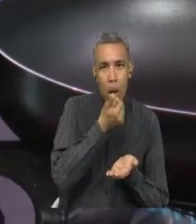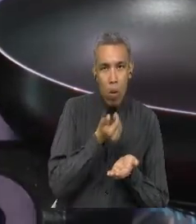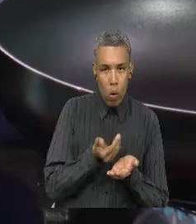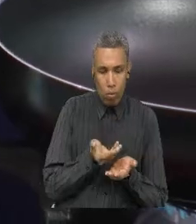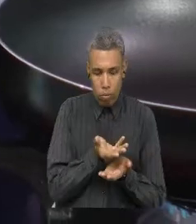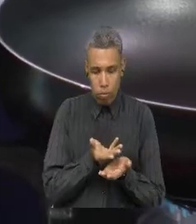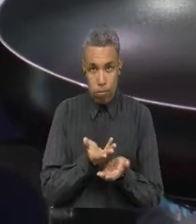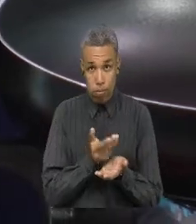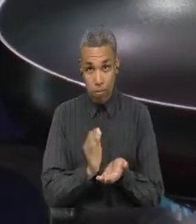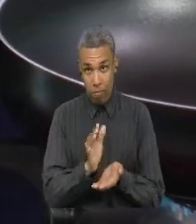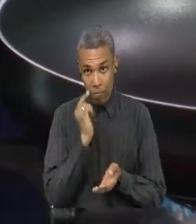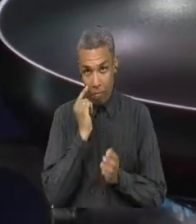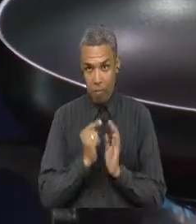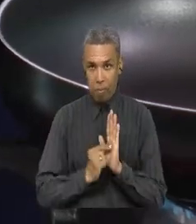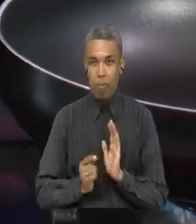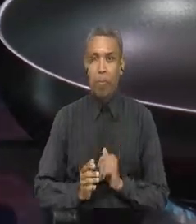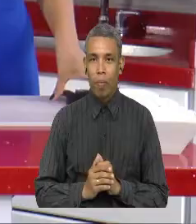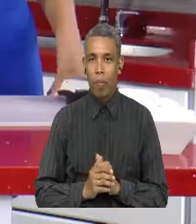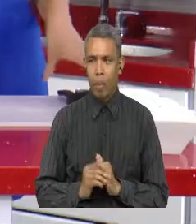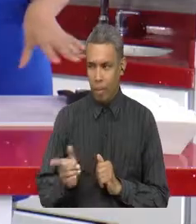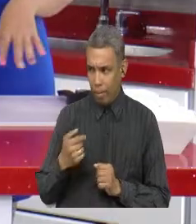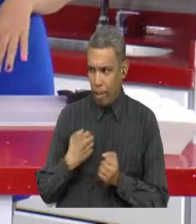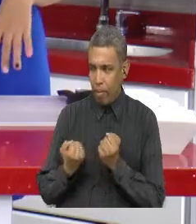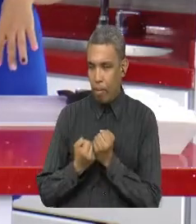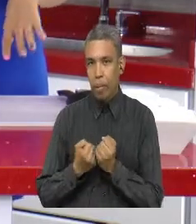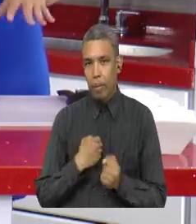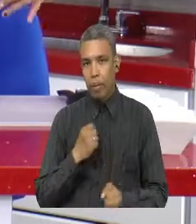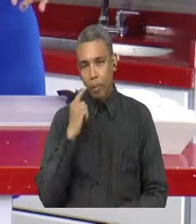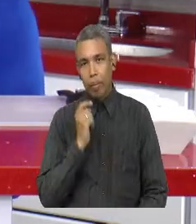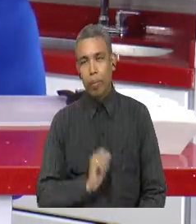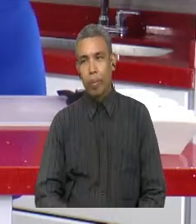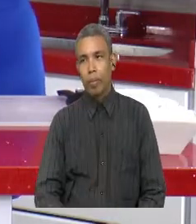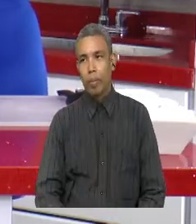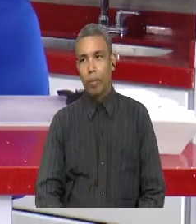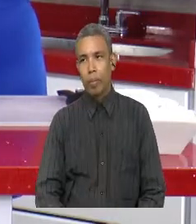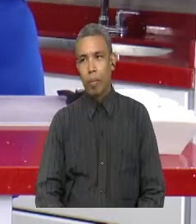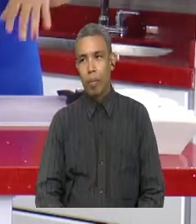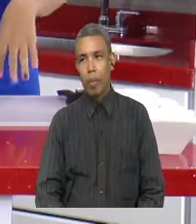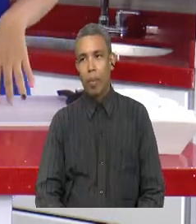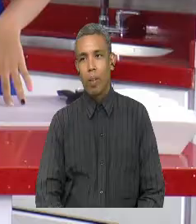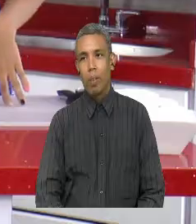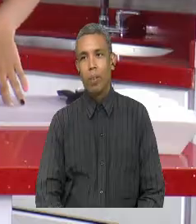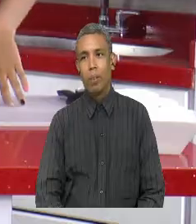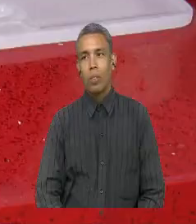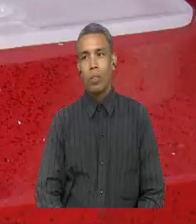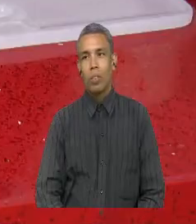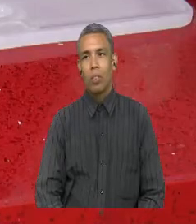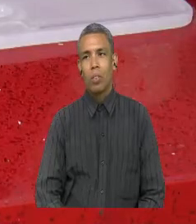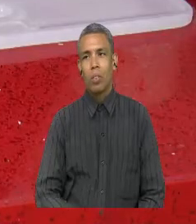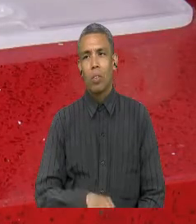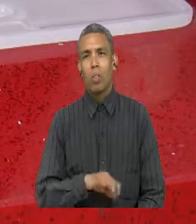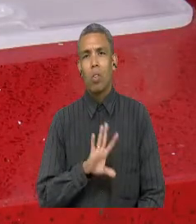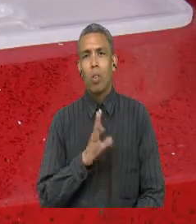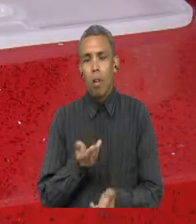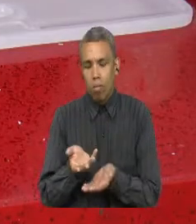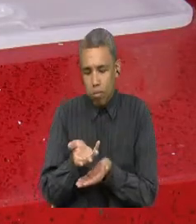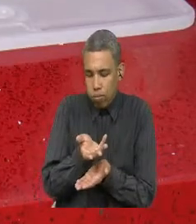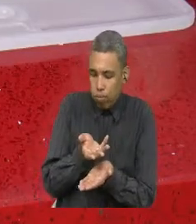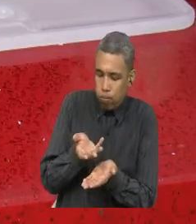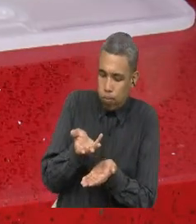aquí, chutney. Chutney. Ah, bueno, chutney. Chutney, yo para el inglés así. Chutney, ¿qué es? Es como un dulce artesanal.